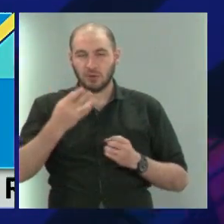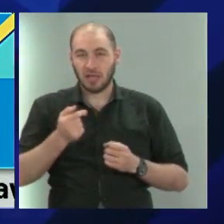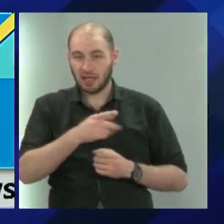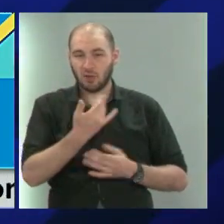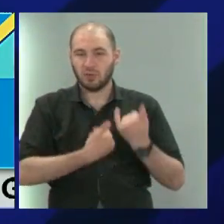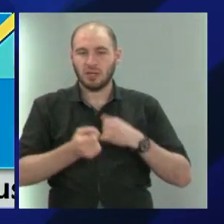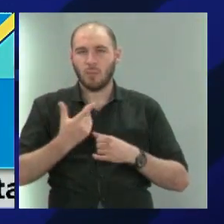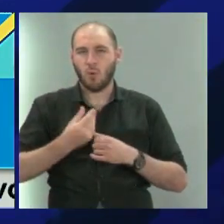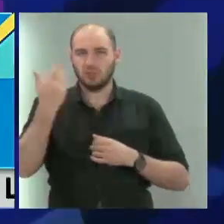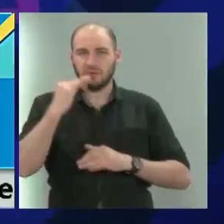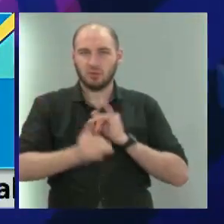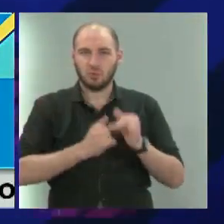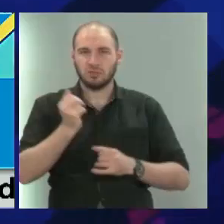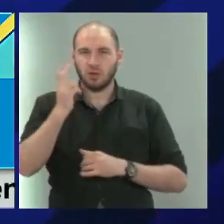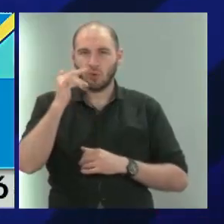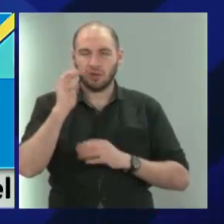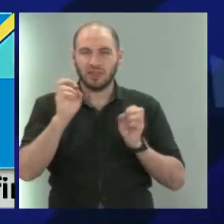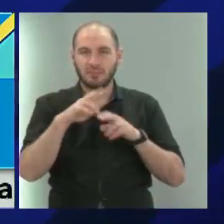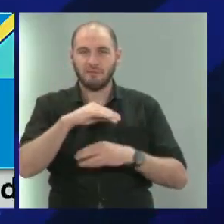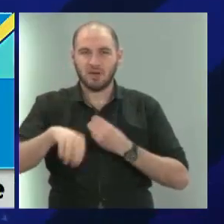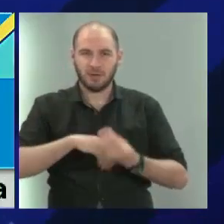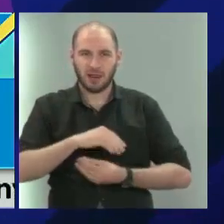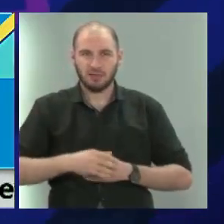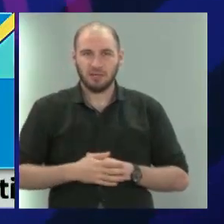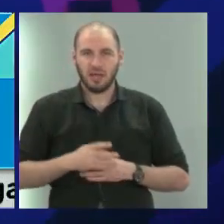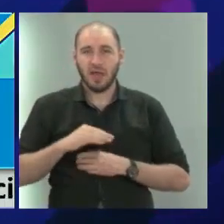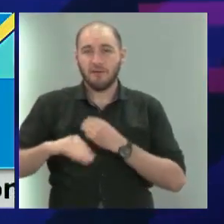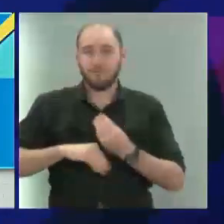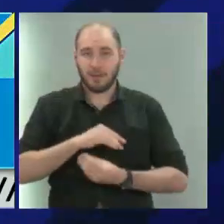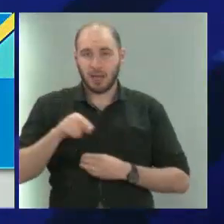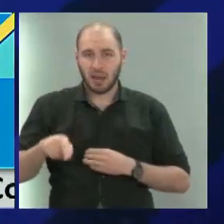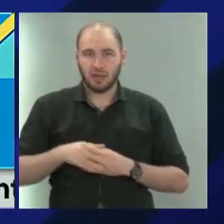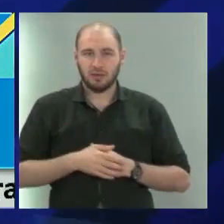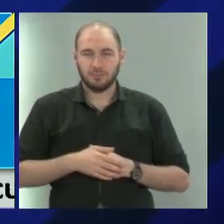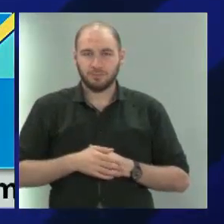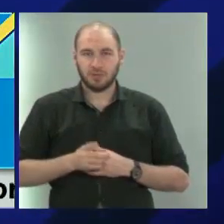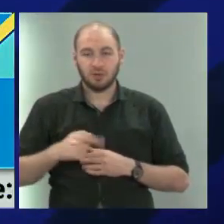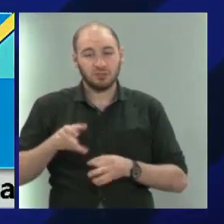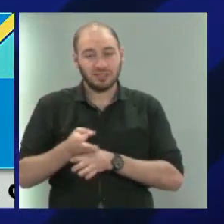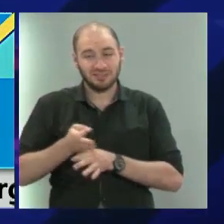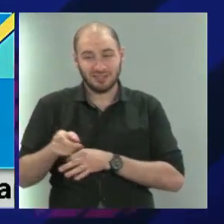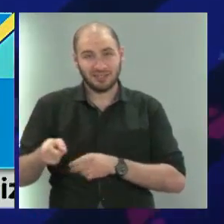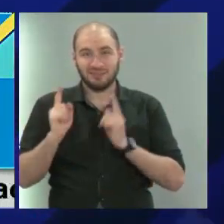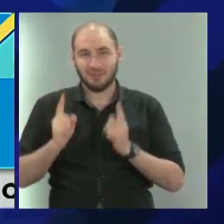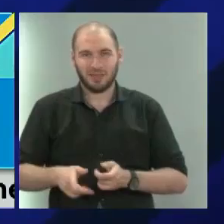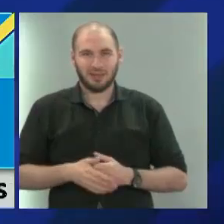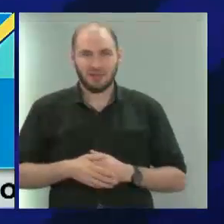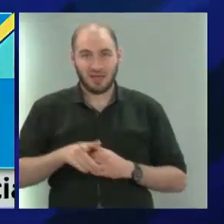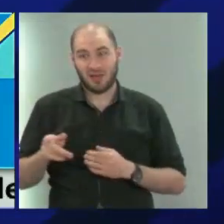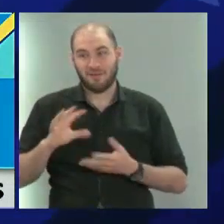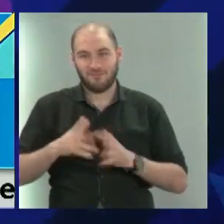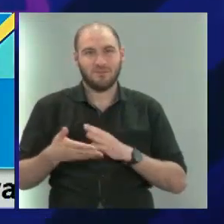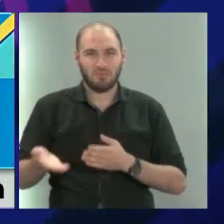en distintas oportunidades Hugo, el tema de la familia, ¿no? Hay una familia que yo creo que a la que tenemos que educar también. Hoy es así,